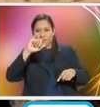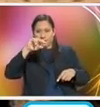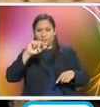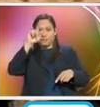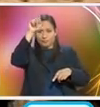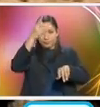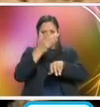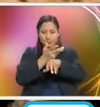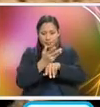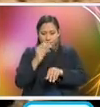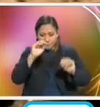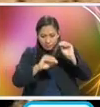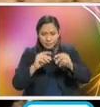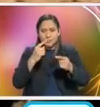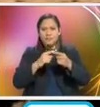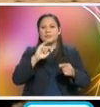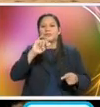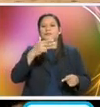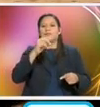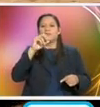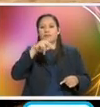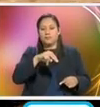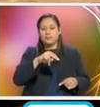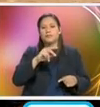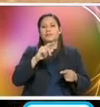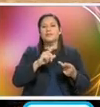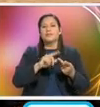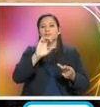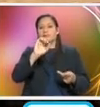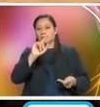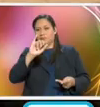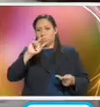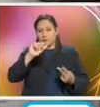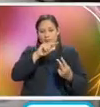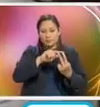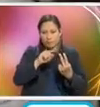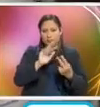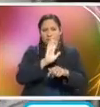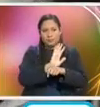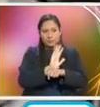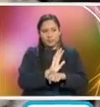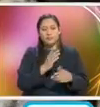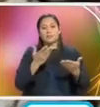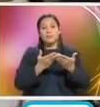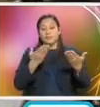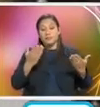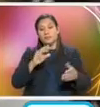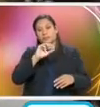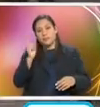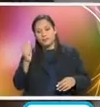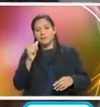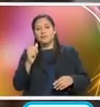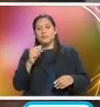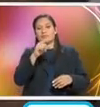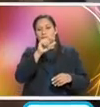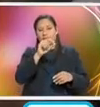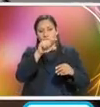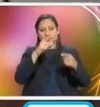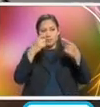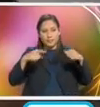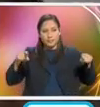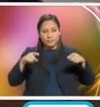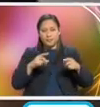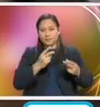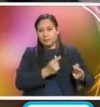Estados Unidos la hicieron John Travolta y Olivia Newton-John en la película. Ahora ha habido incluso revivals de los musicales. Y